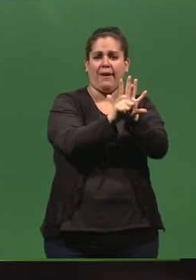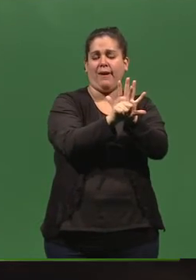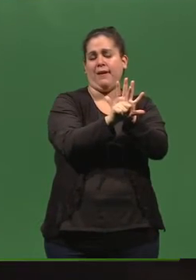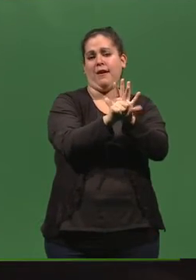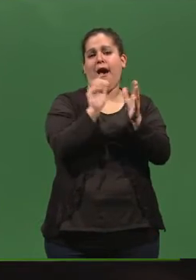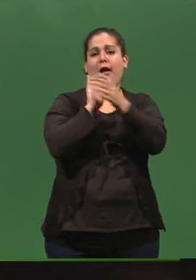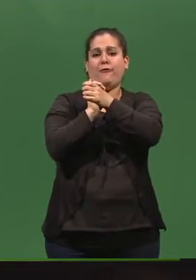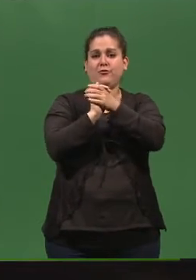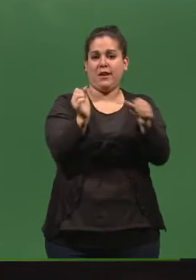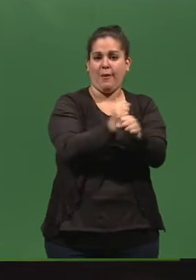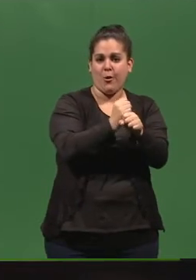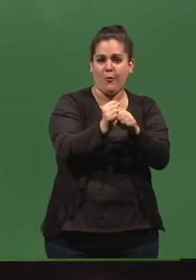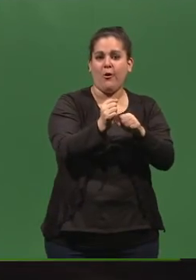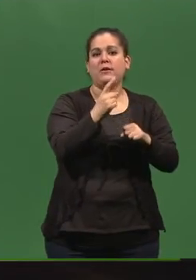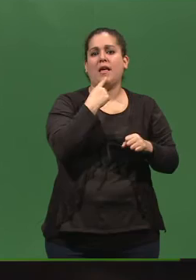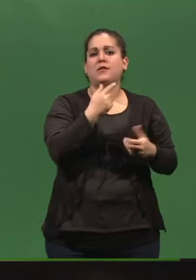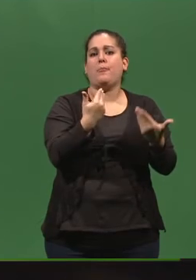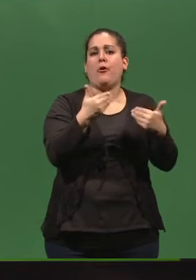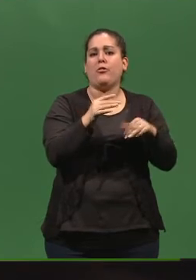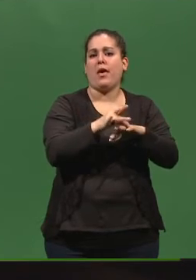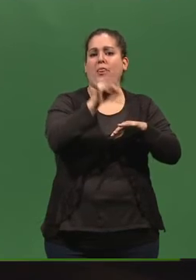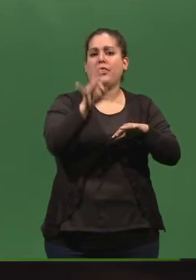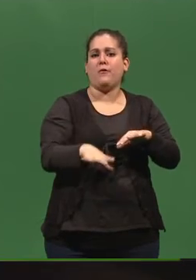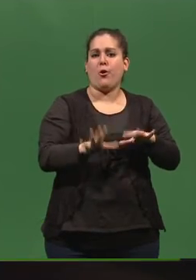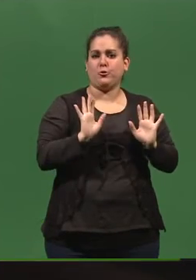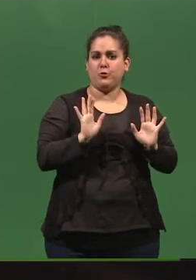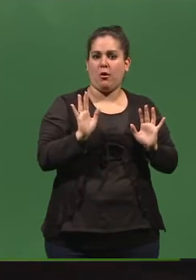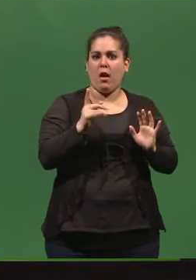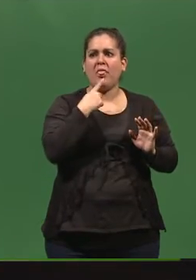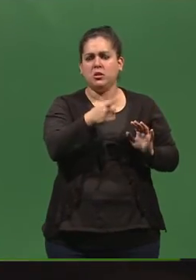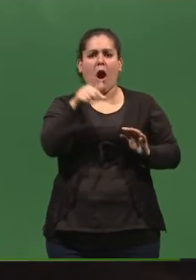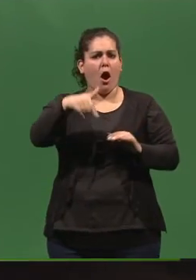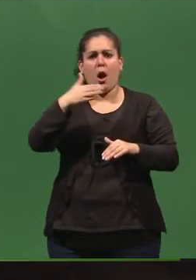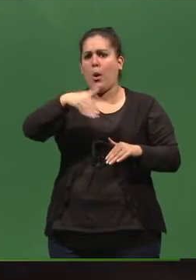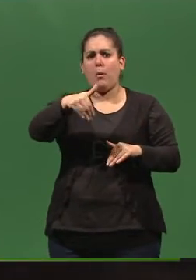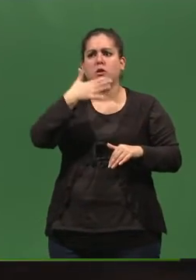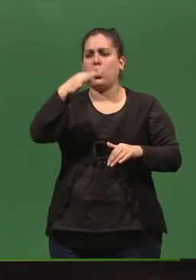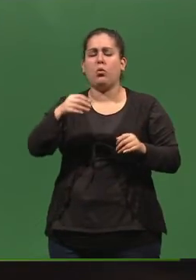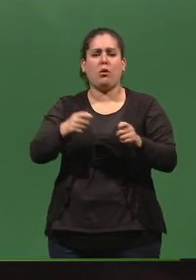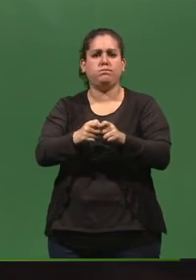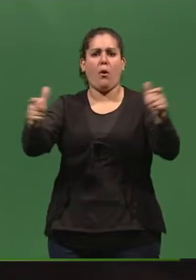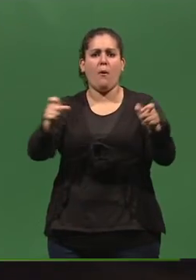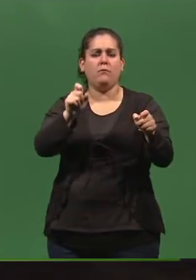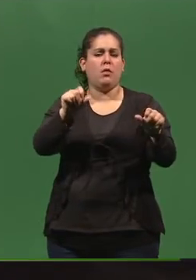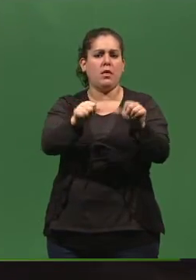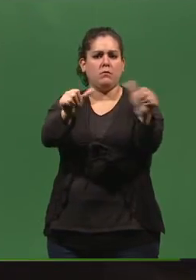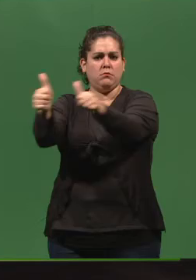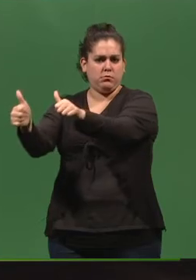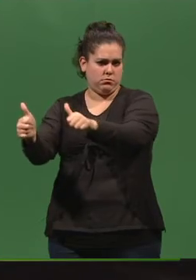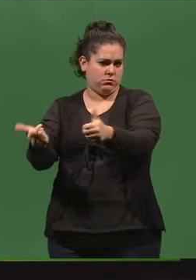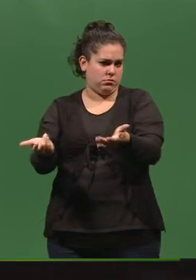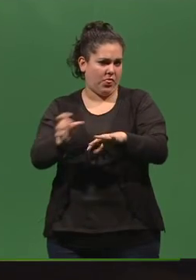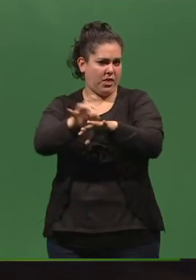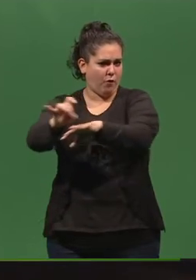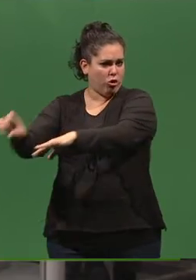y Alfonsín lo aprobó, cuando se pudo generar la ley de divorcio, que todo el mundo iba a salir a divorciarse. Creo que en realidad mucho de todo esto tiene que ver